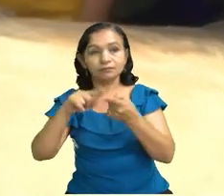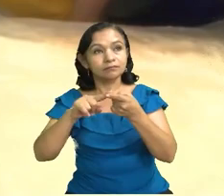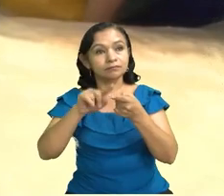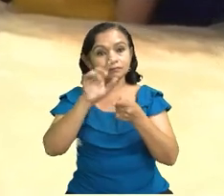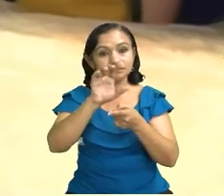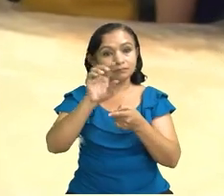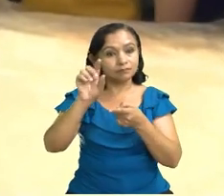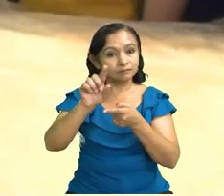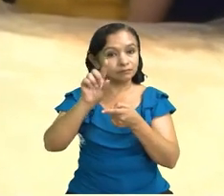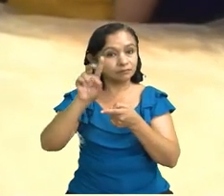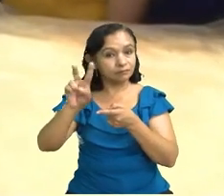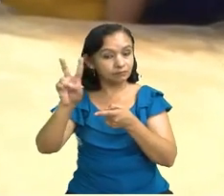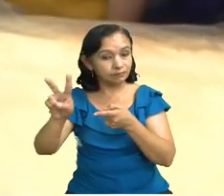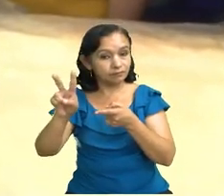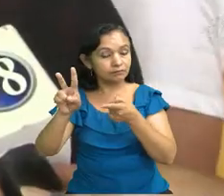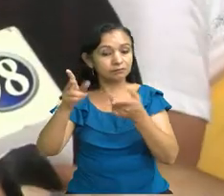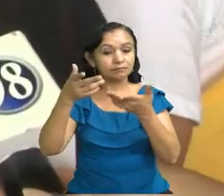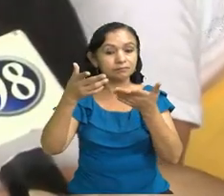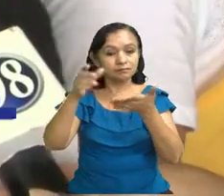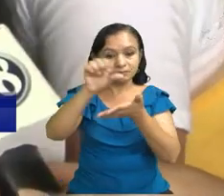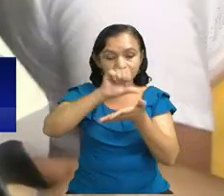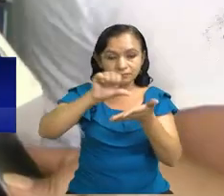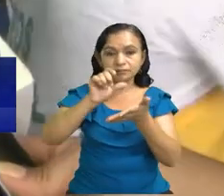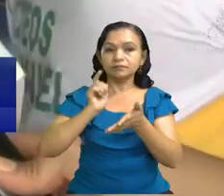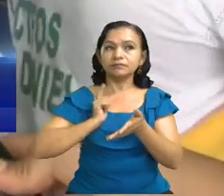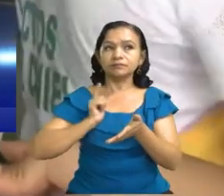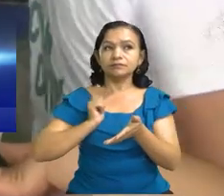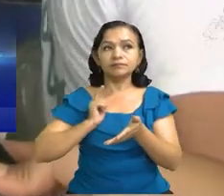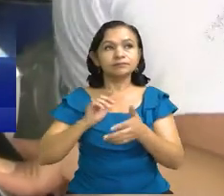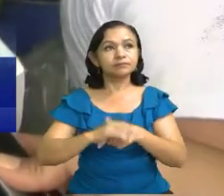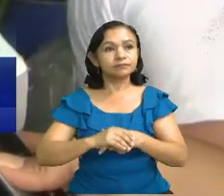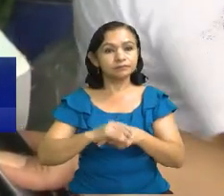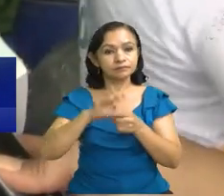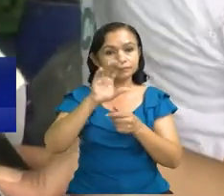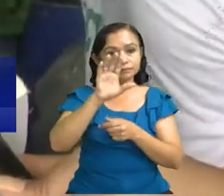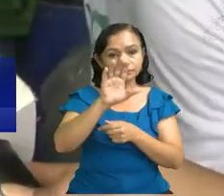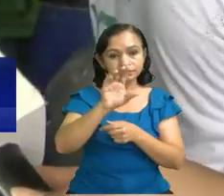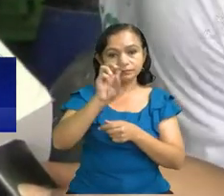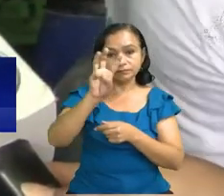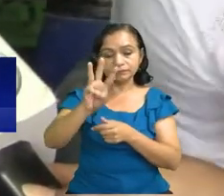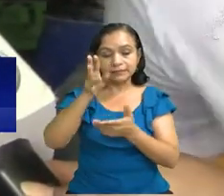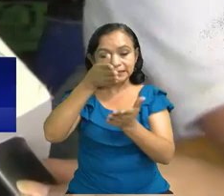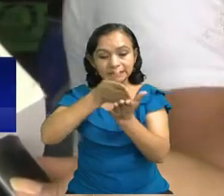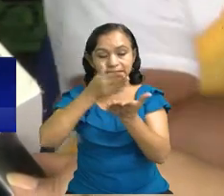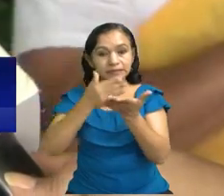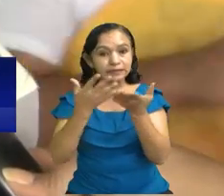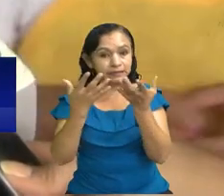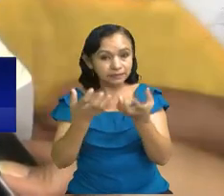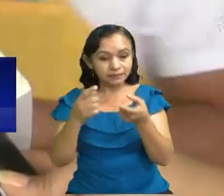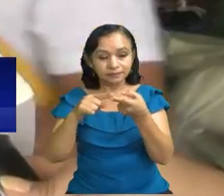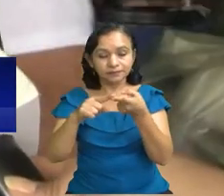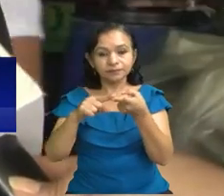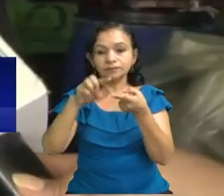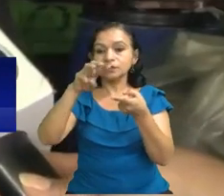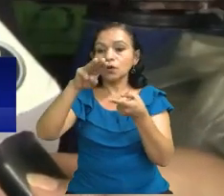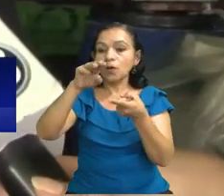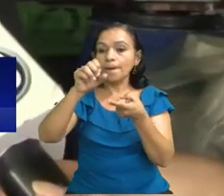34 y 22 la crema procesada. Tenemos a 53 el queso seco, el queso